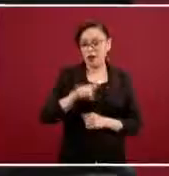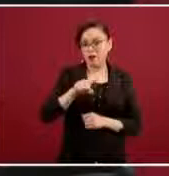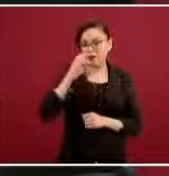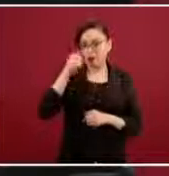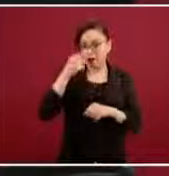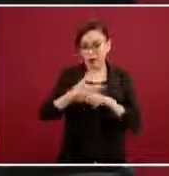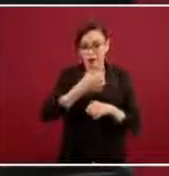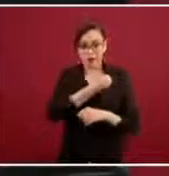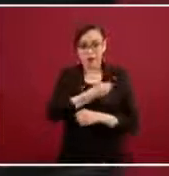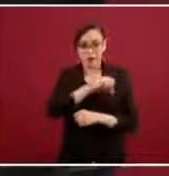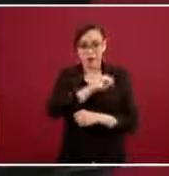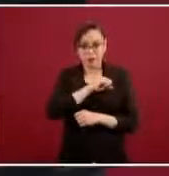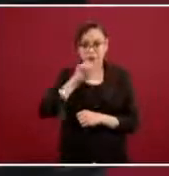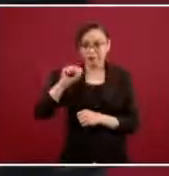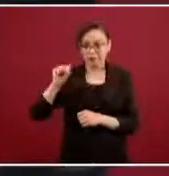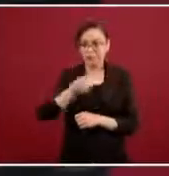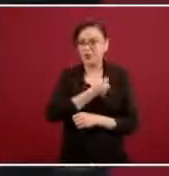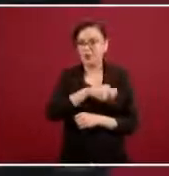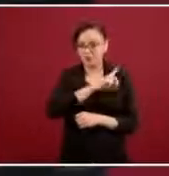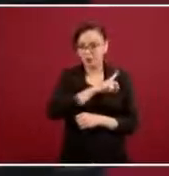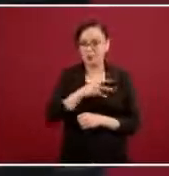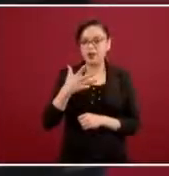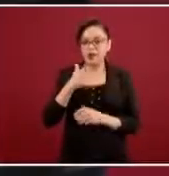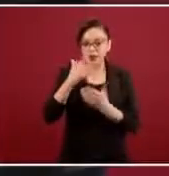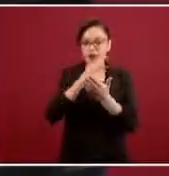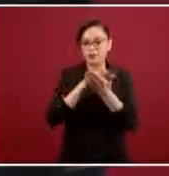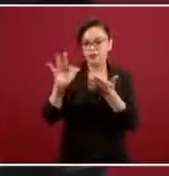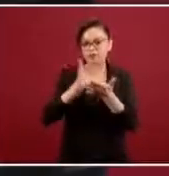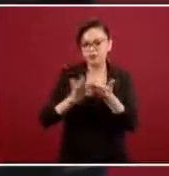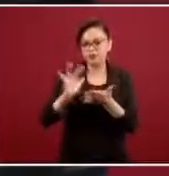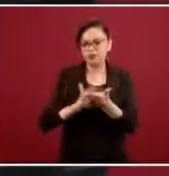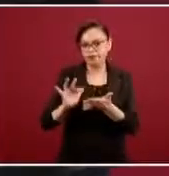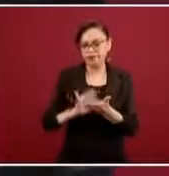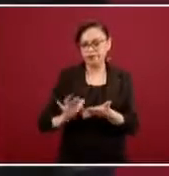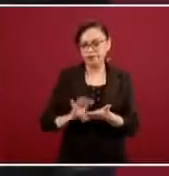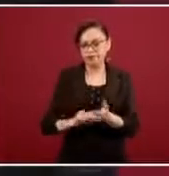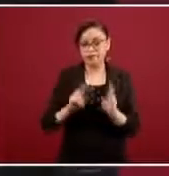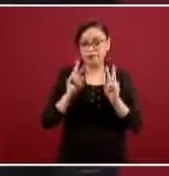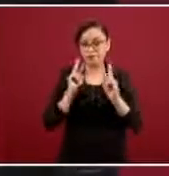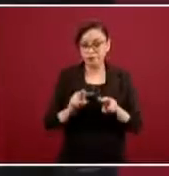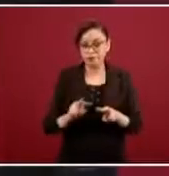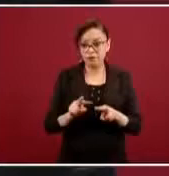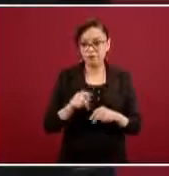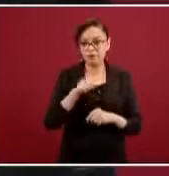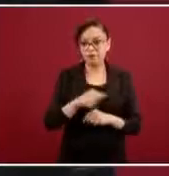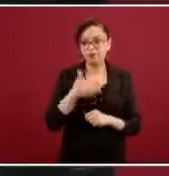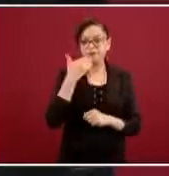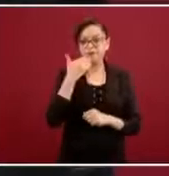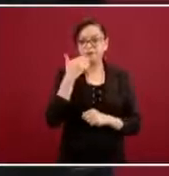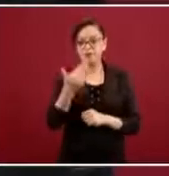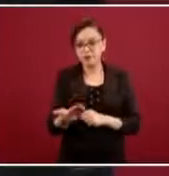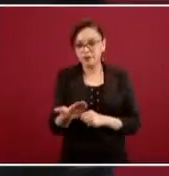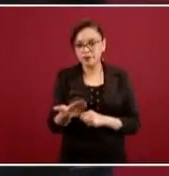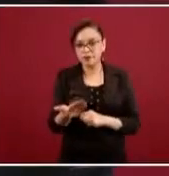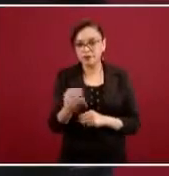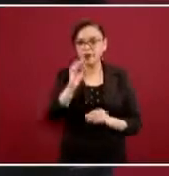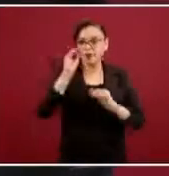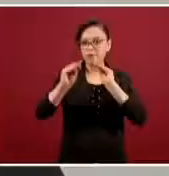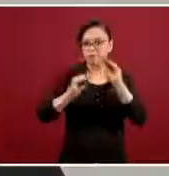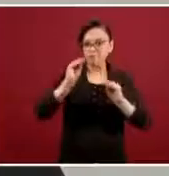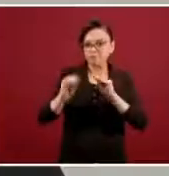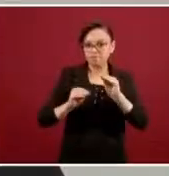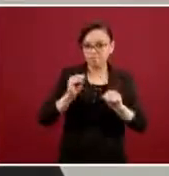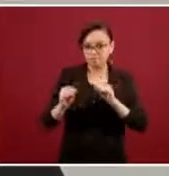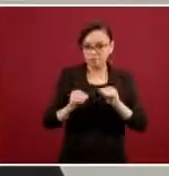el texto de un documento vivo, en el sentido de que ha sido muy dinámico por las diversas aportaciones que han